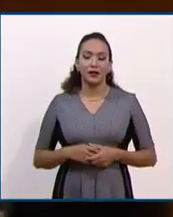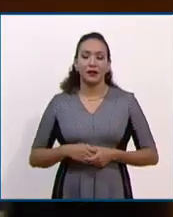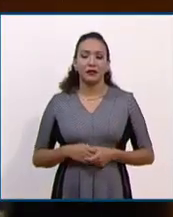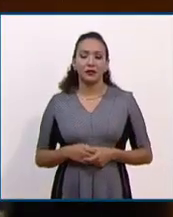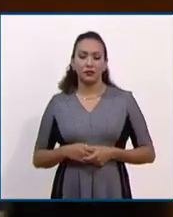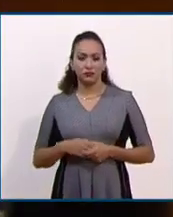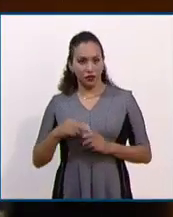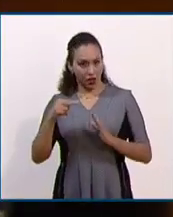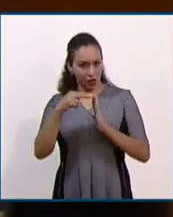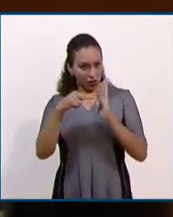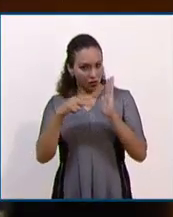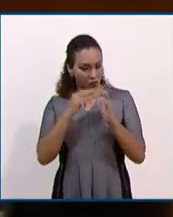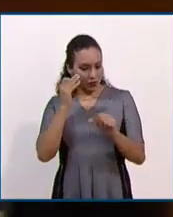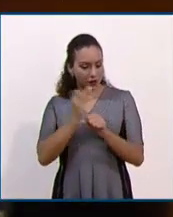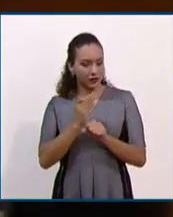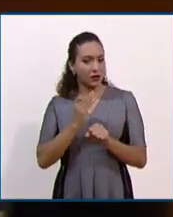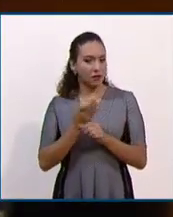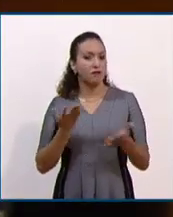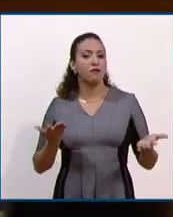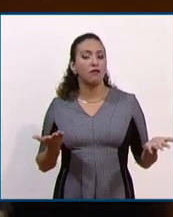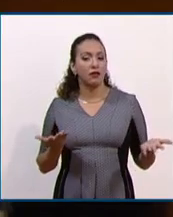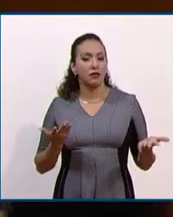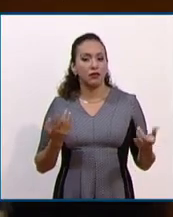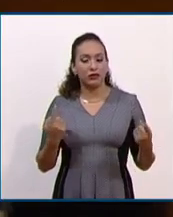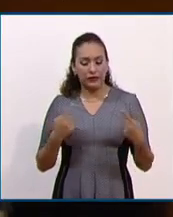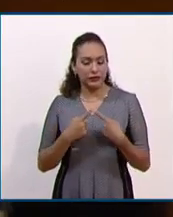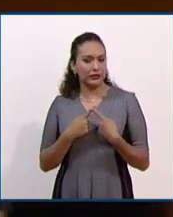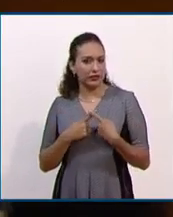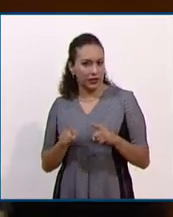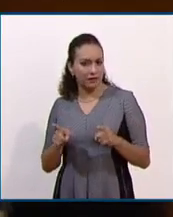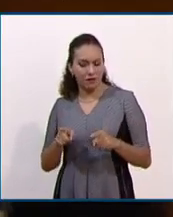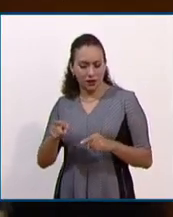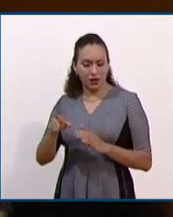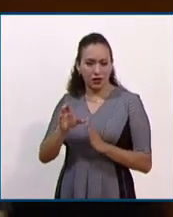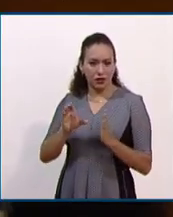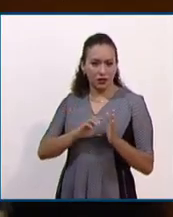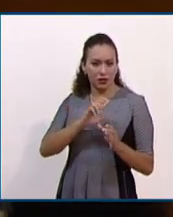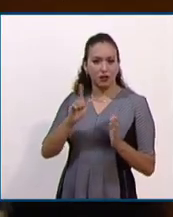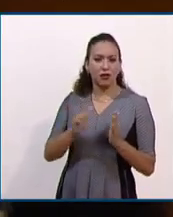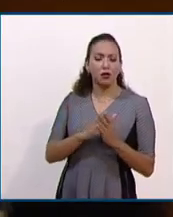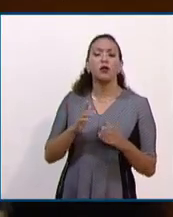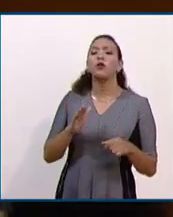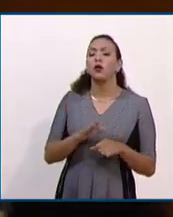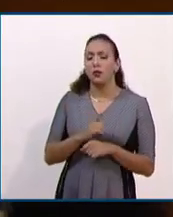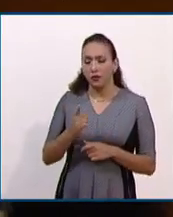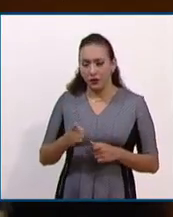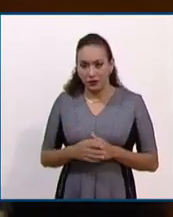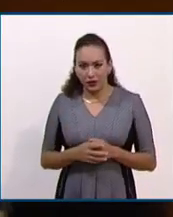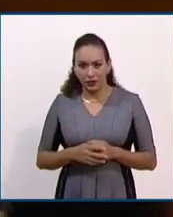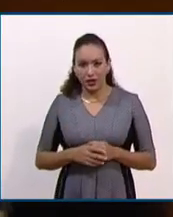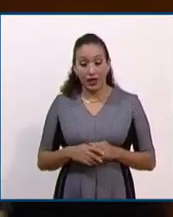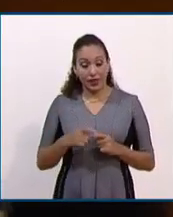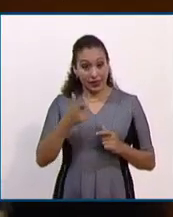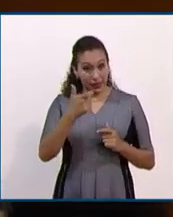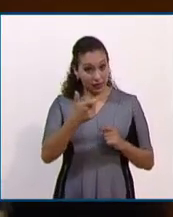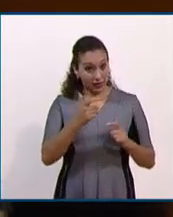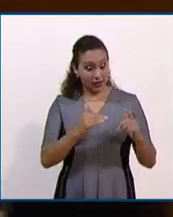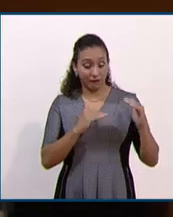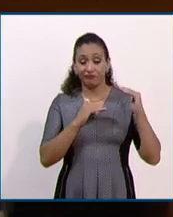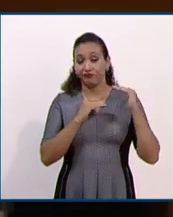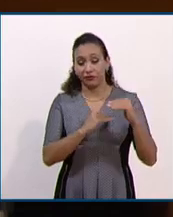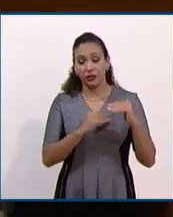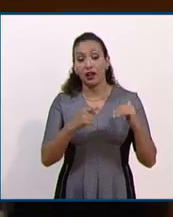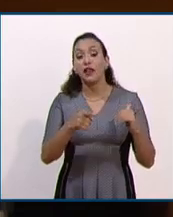Las normas ahora impugnadas son contrarias al texto constitucional, en tanto que las cantidades previstas por el